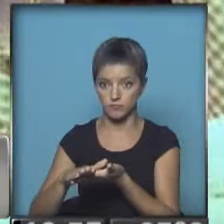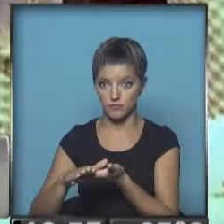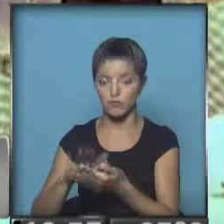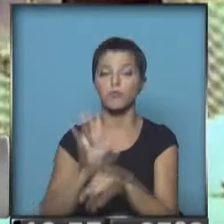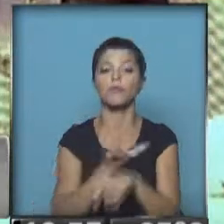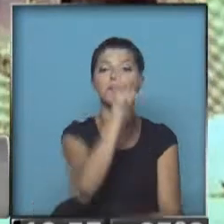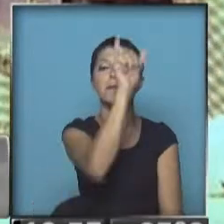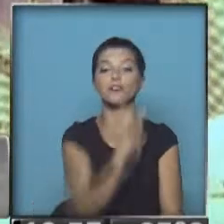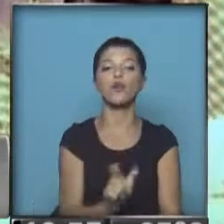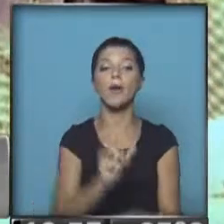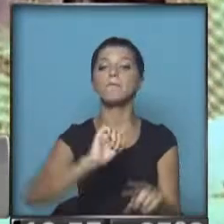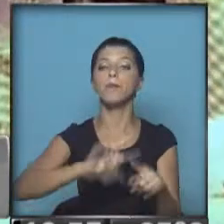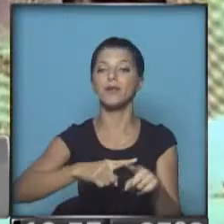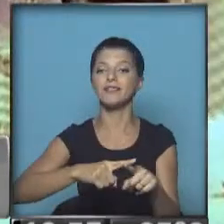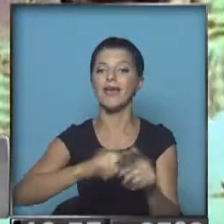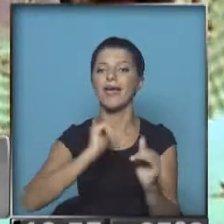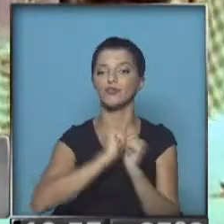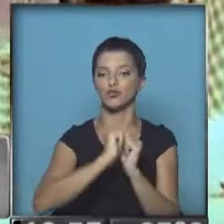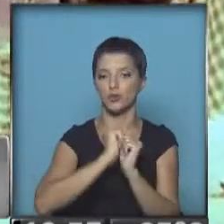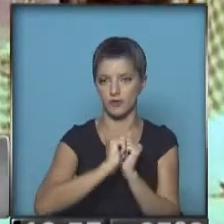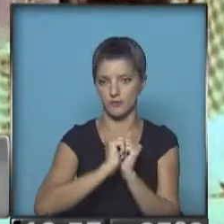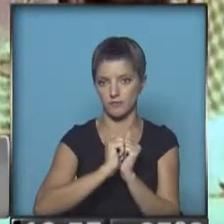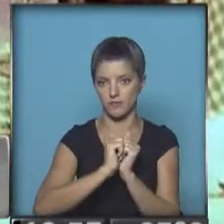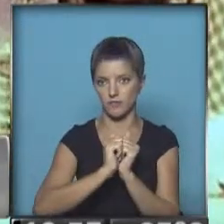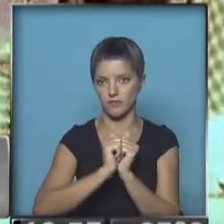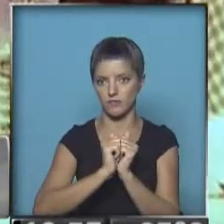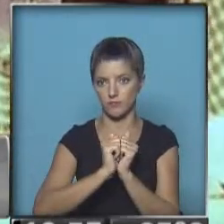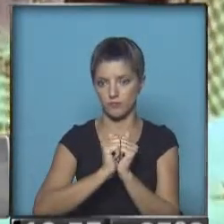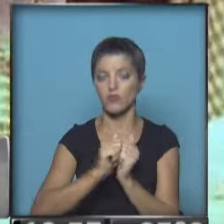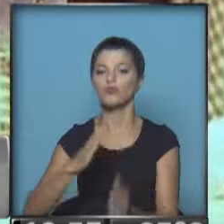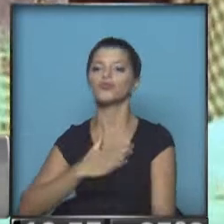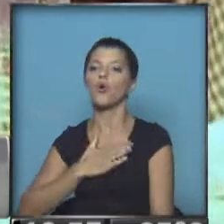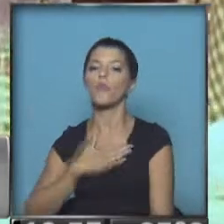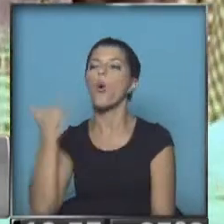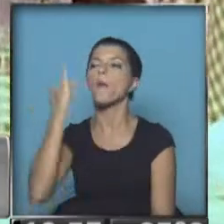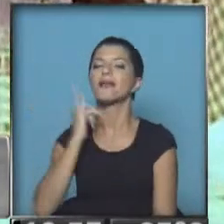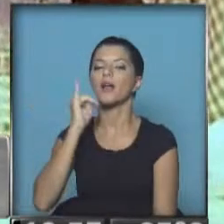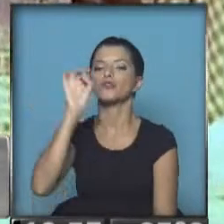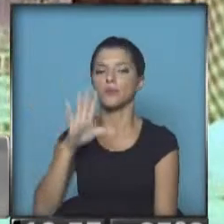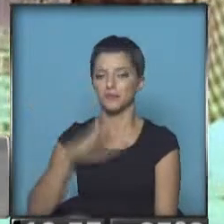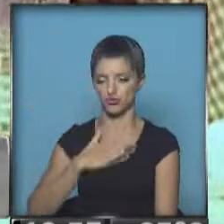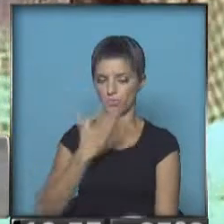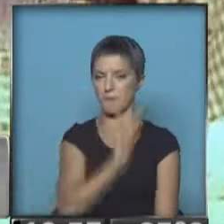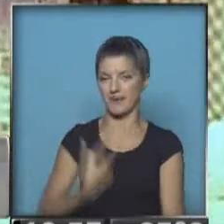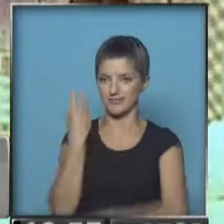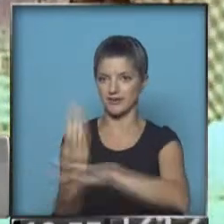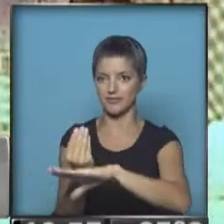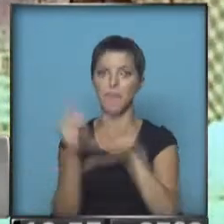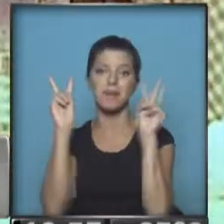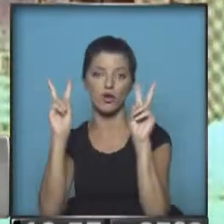político histórico. Yo ya no me puedo explicar solamente como presidenta desde el